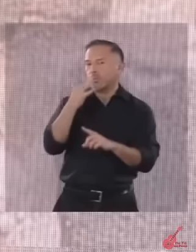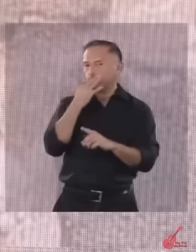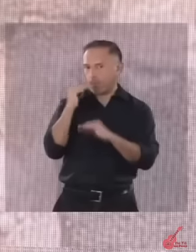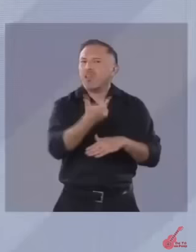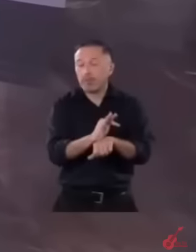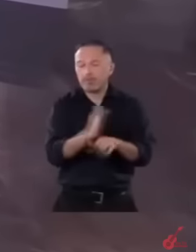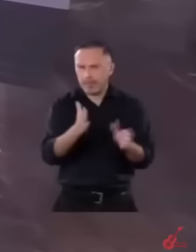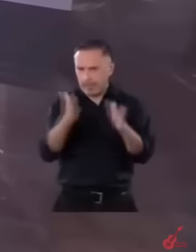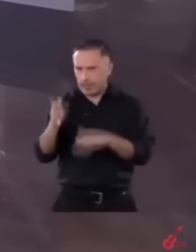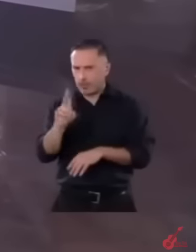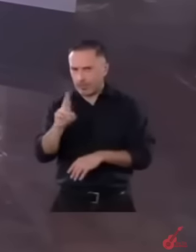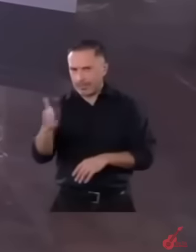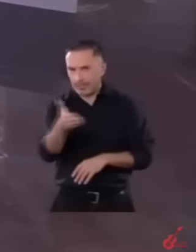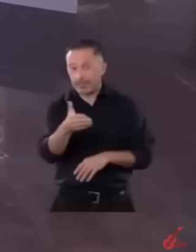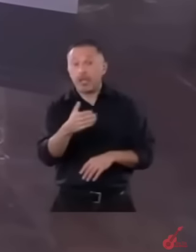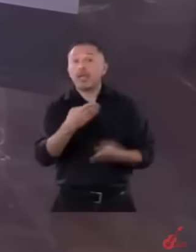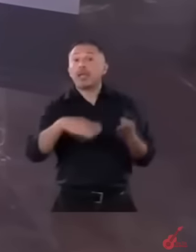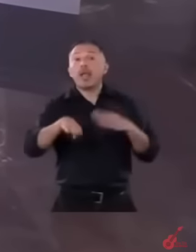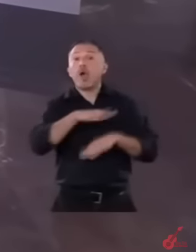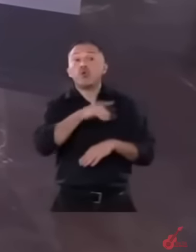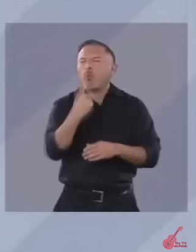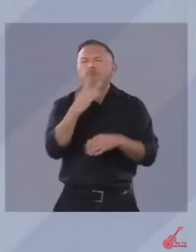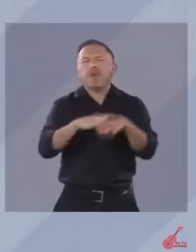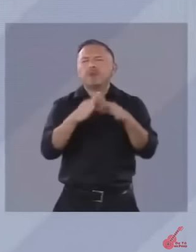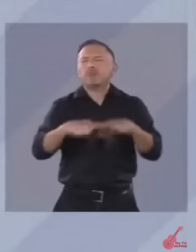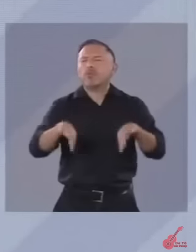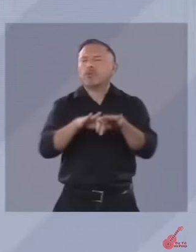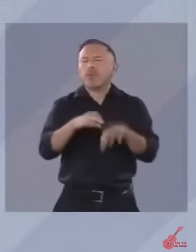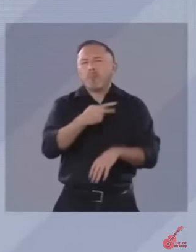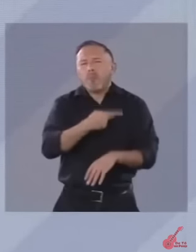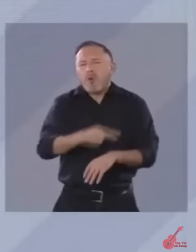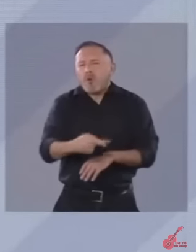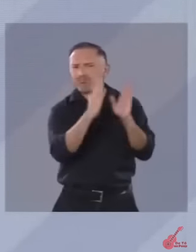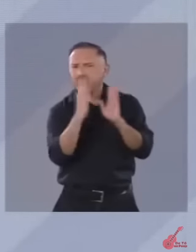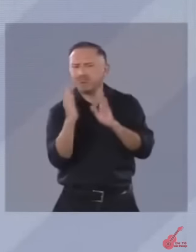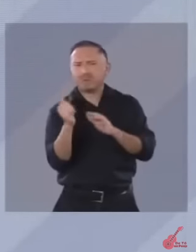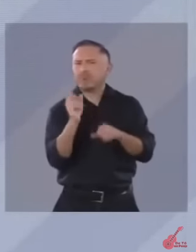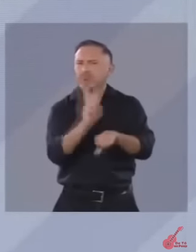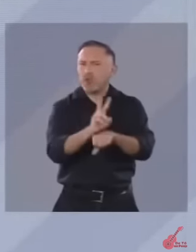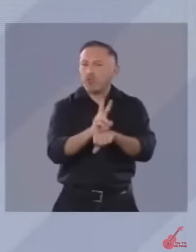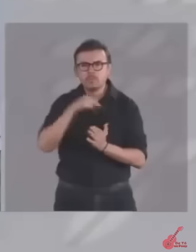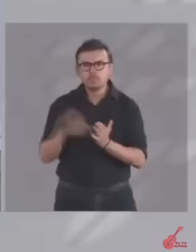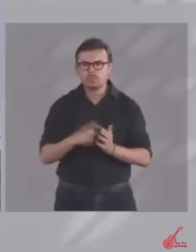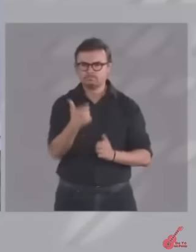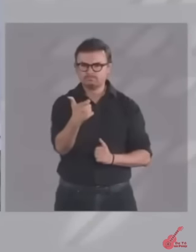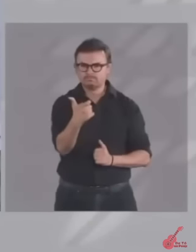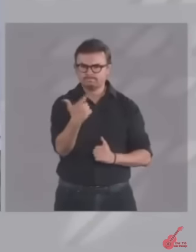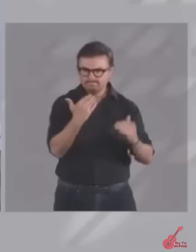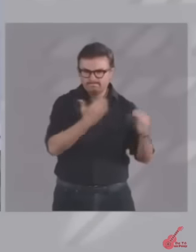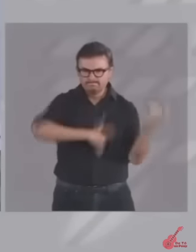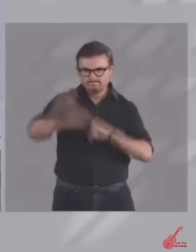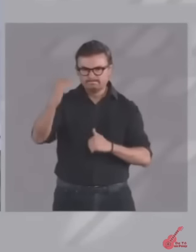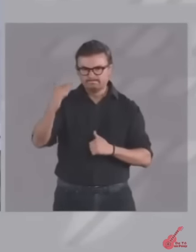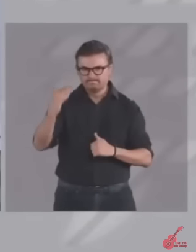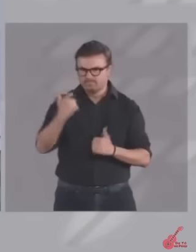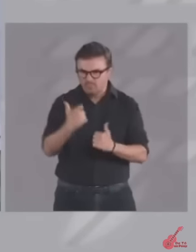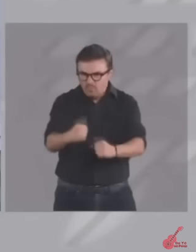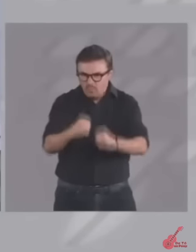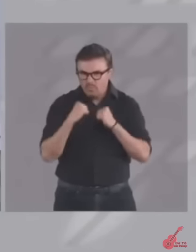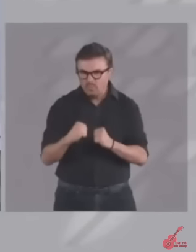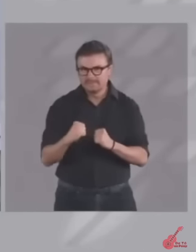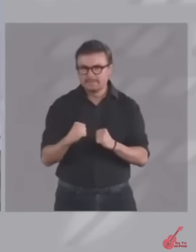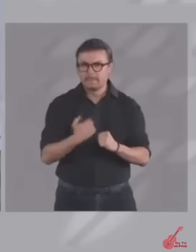Gálvez, adelante. La única manera de salir de la pobreza es imprimiendo más dinero, pero sobre todo van a ganar más con